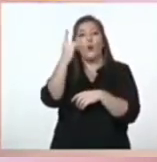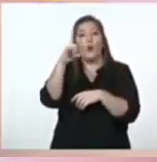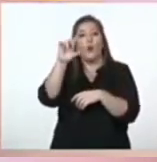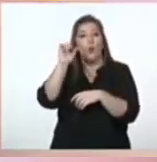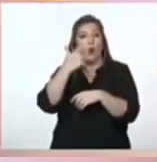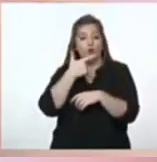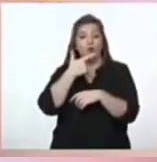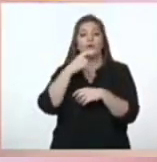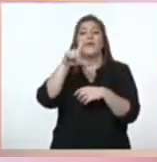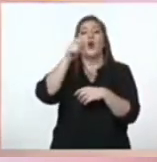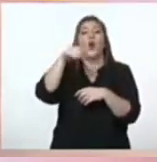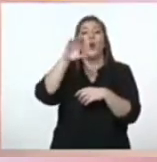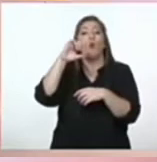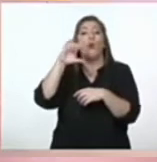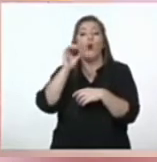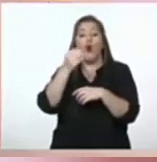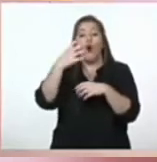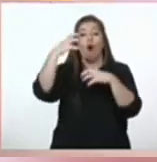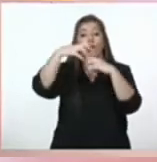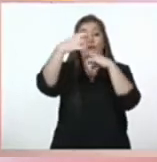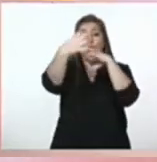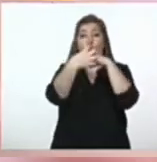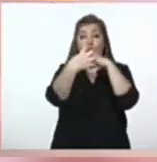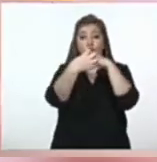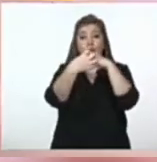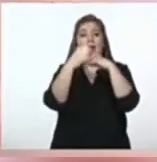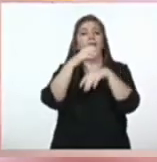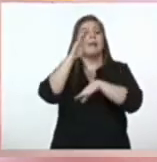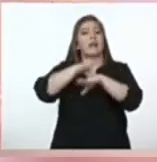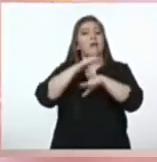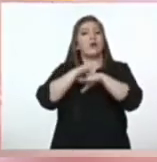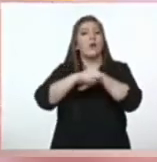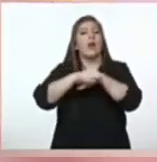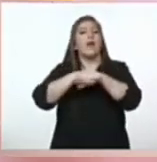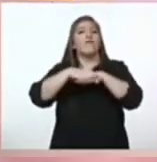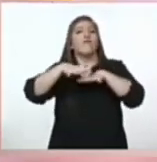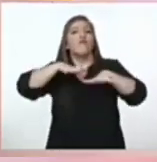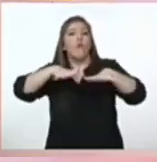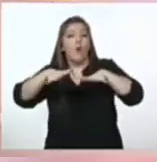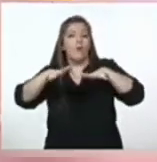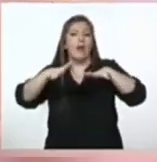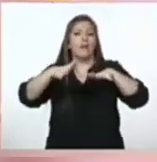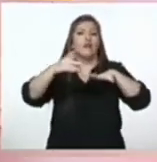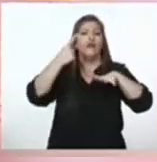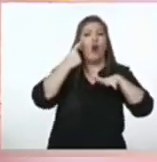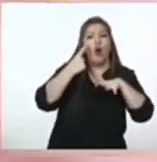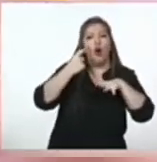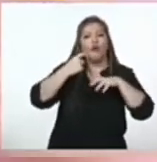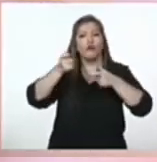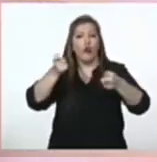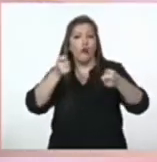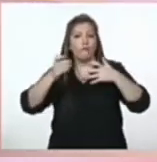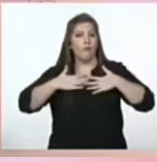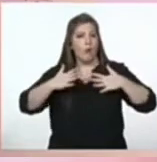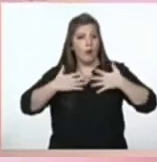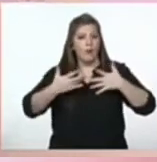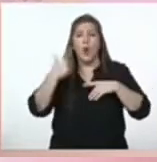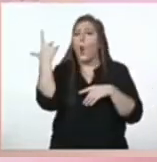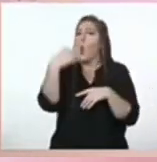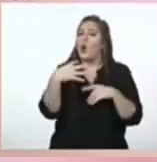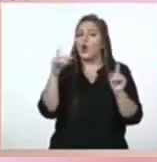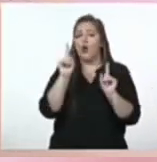se va a ocupar del movimiento, de la coordinación del movimiento. No va a ser la única zona, esto también hay que entenderlo, porque a veces